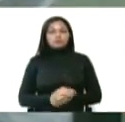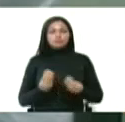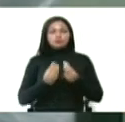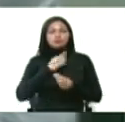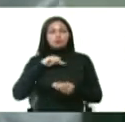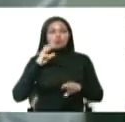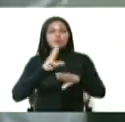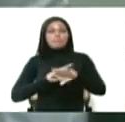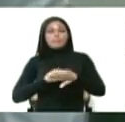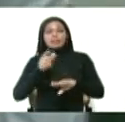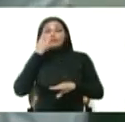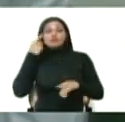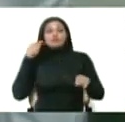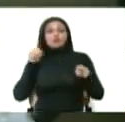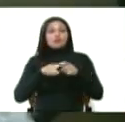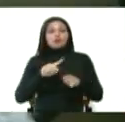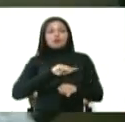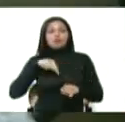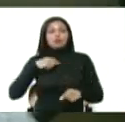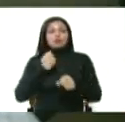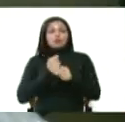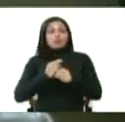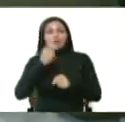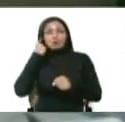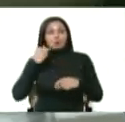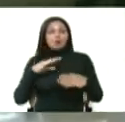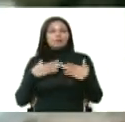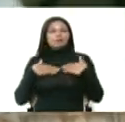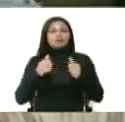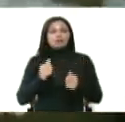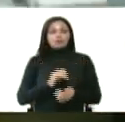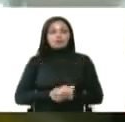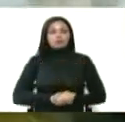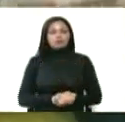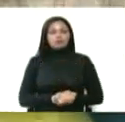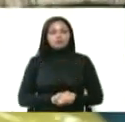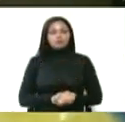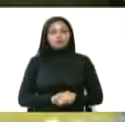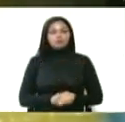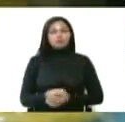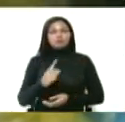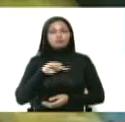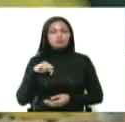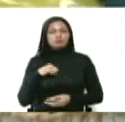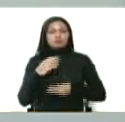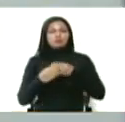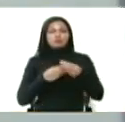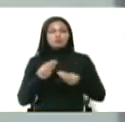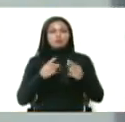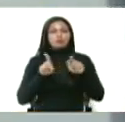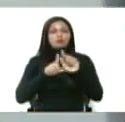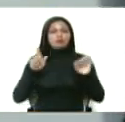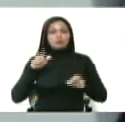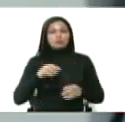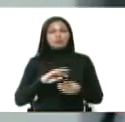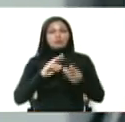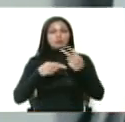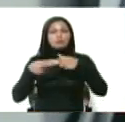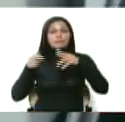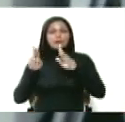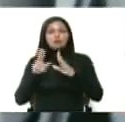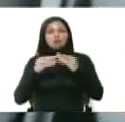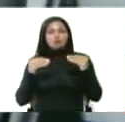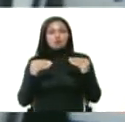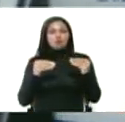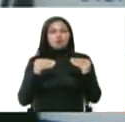nuestros médicos y nuestros trabajadores de Insalud. Hemos, bueno, refaccionado y reestructurado todo